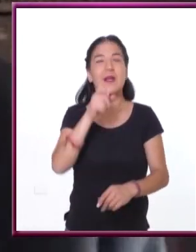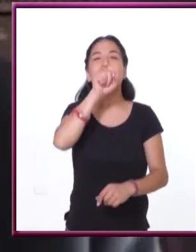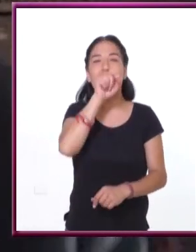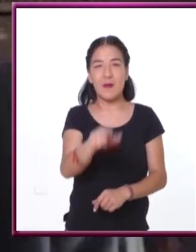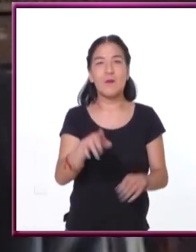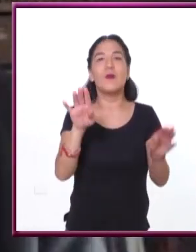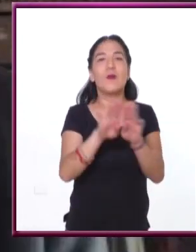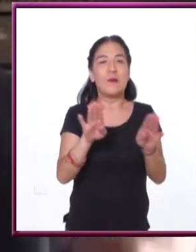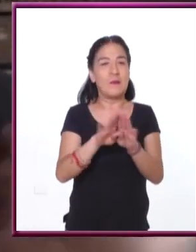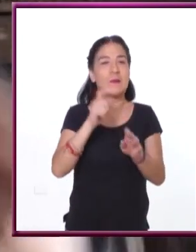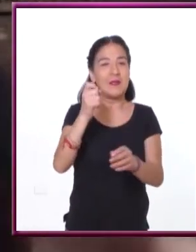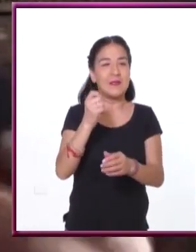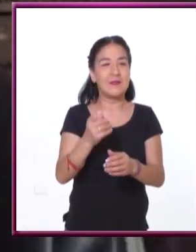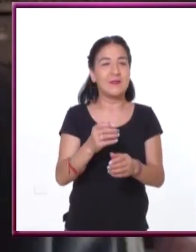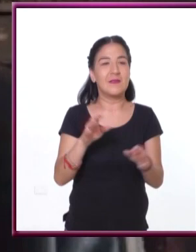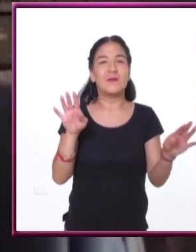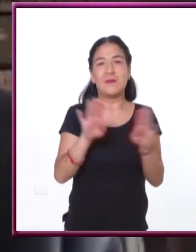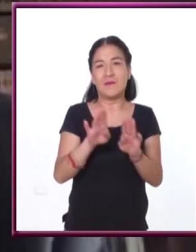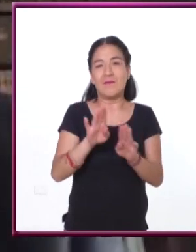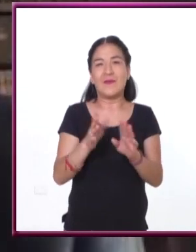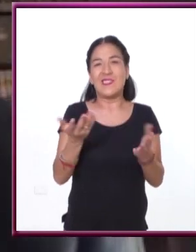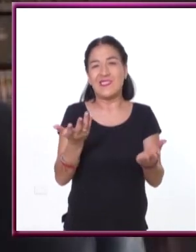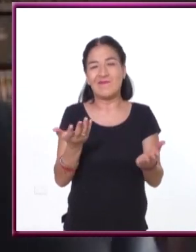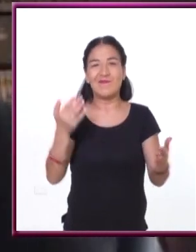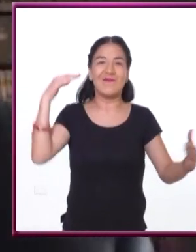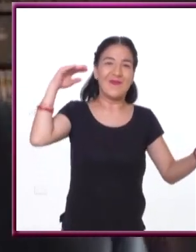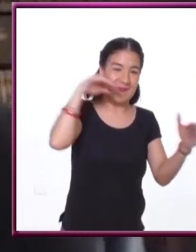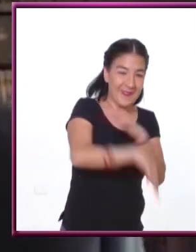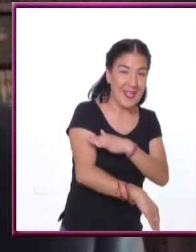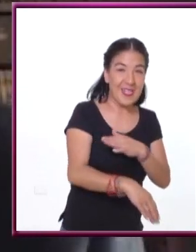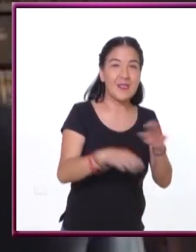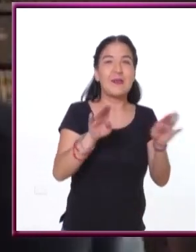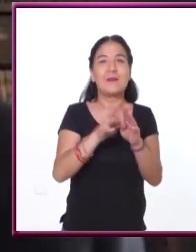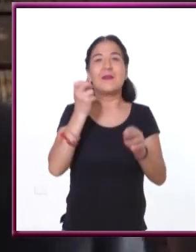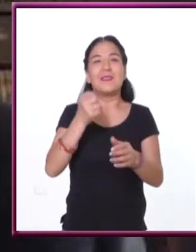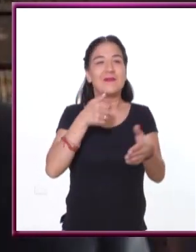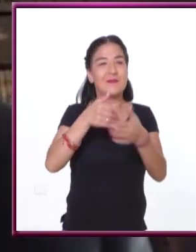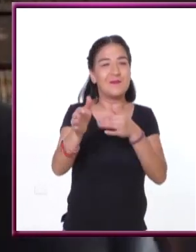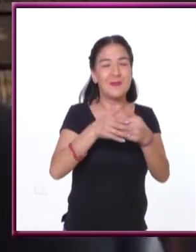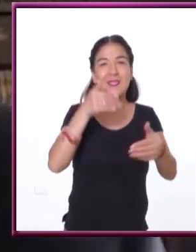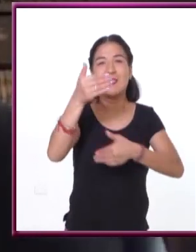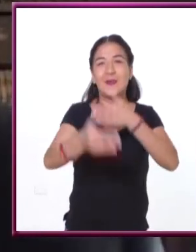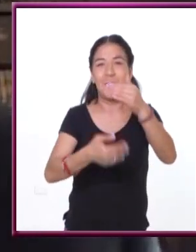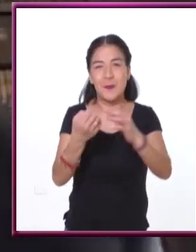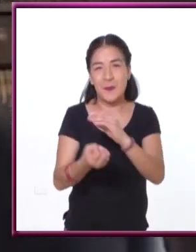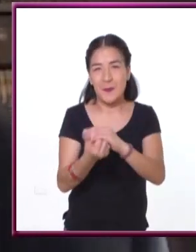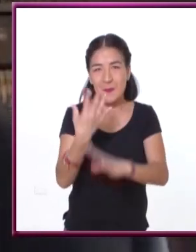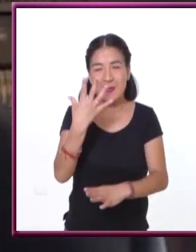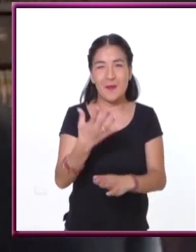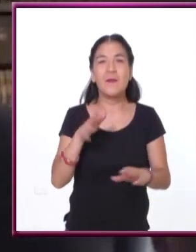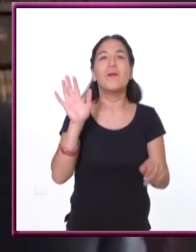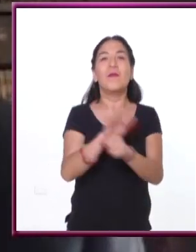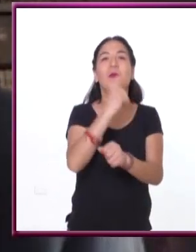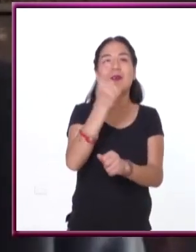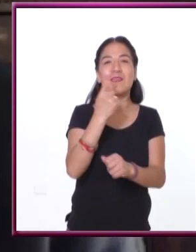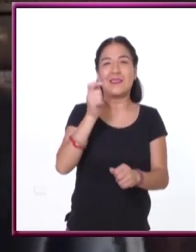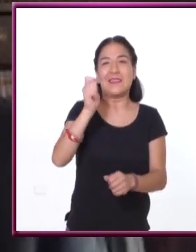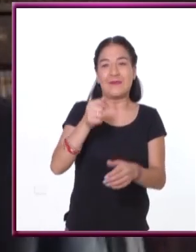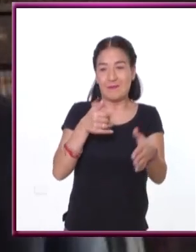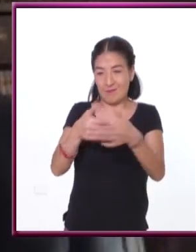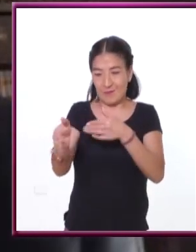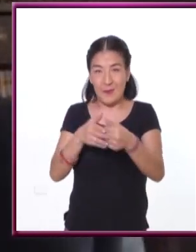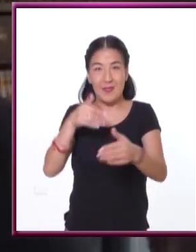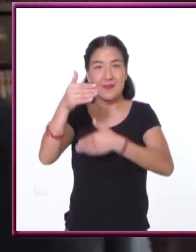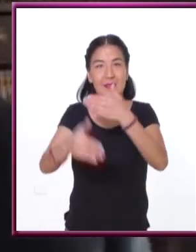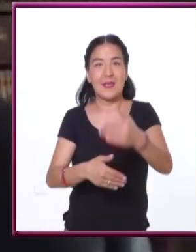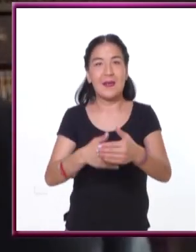es el fracaso, entre comillas, de las vanguardias, porque las vanguardias se limitaron a